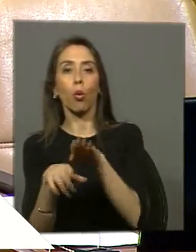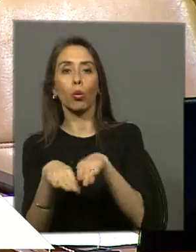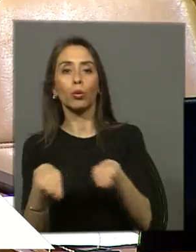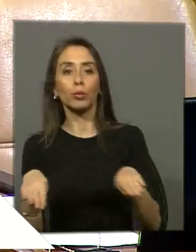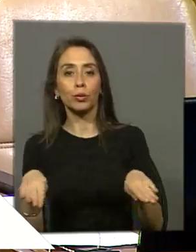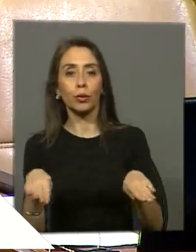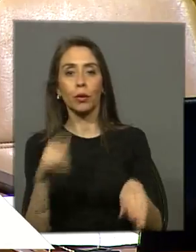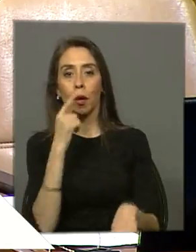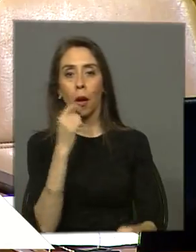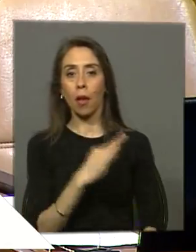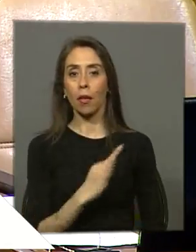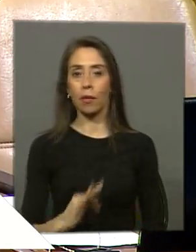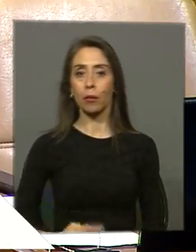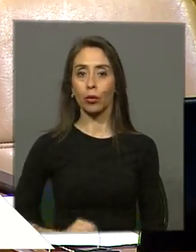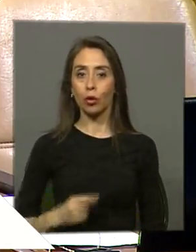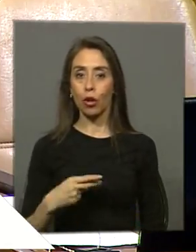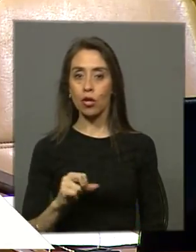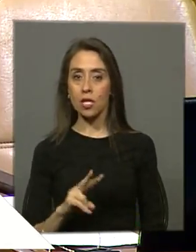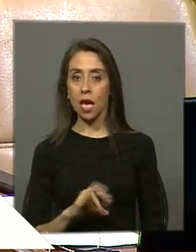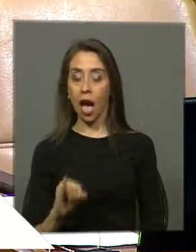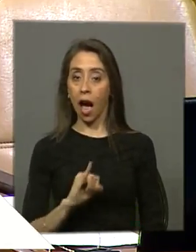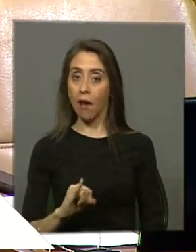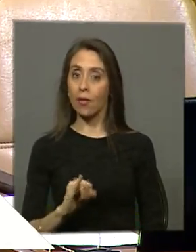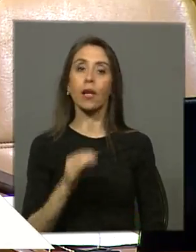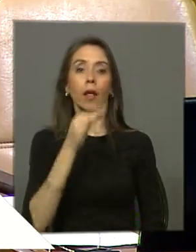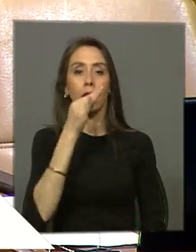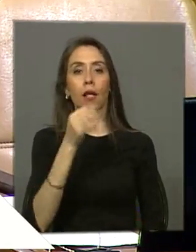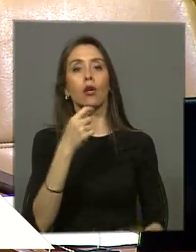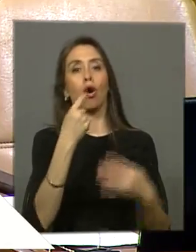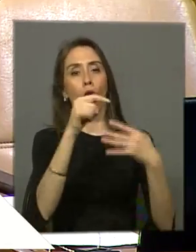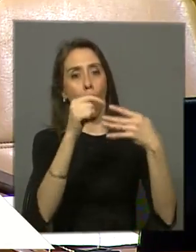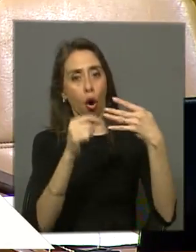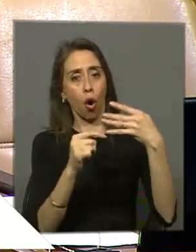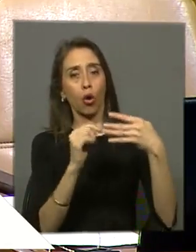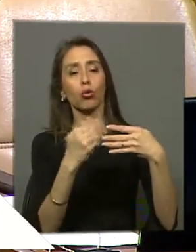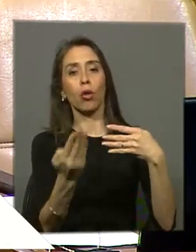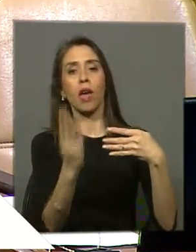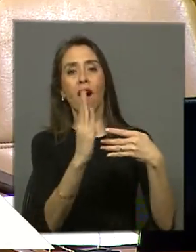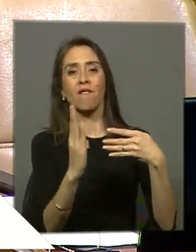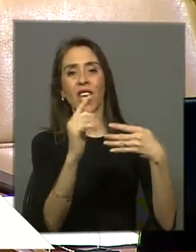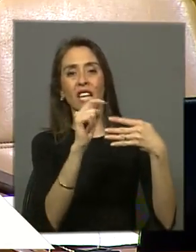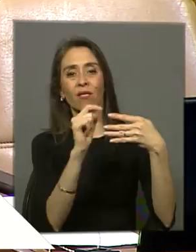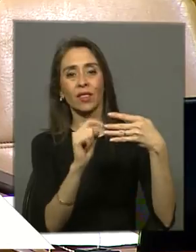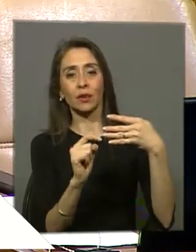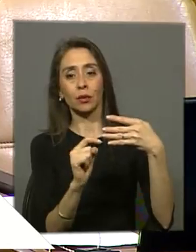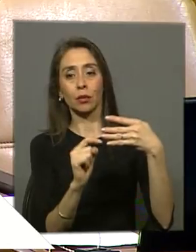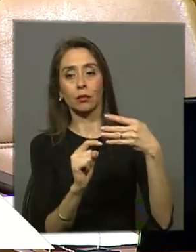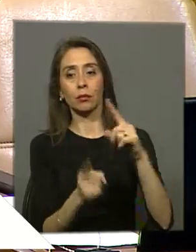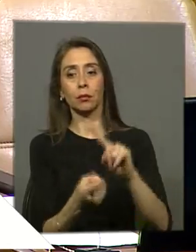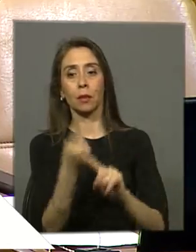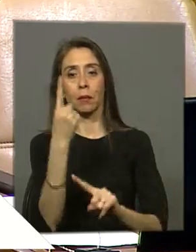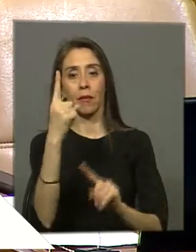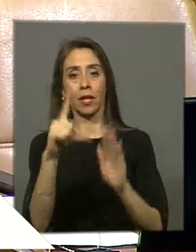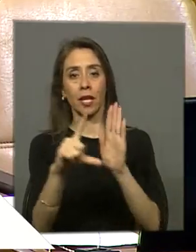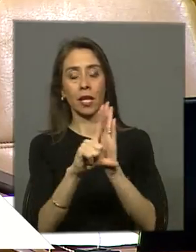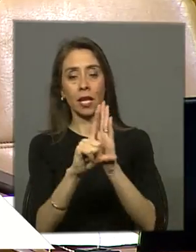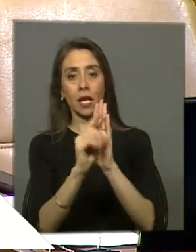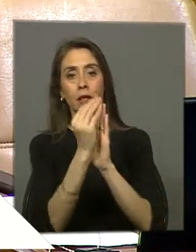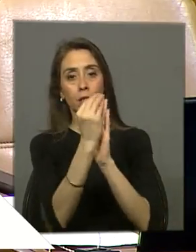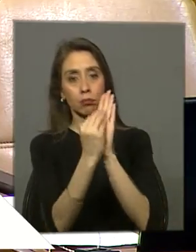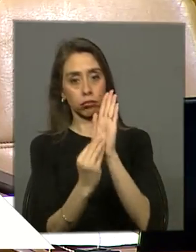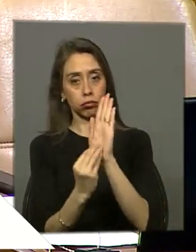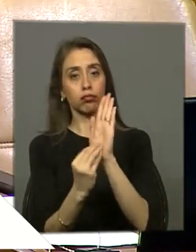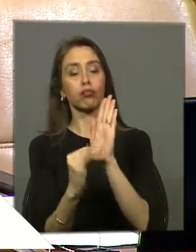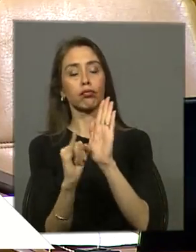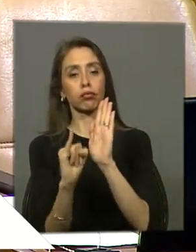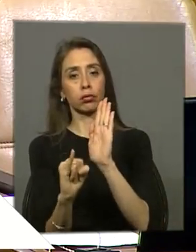el diputado Marcelo Chávez ya ha hablado de un conjunto de otros beneficios que hoy día por primera vez la legislación se va a hacer cargo